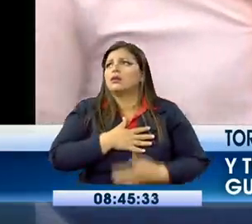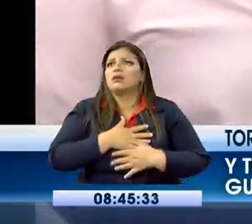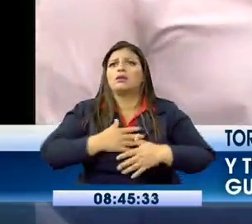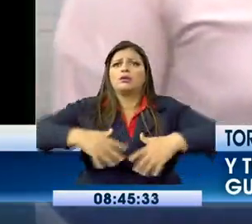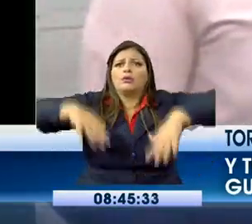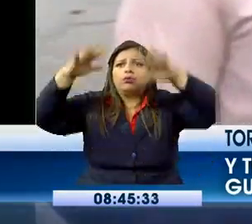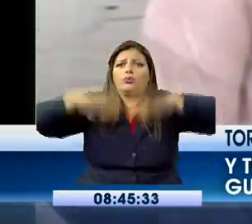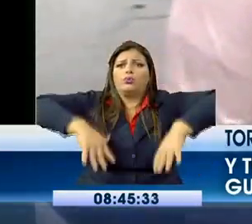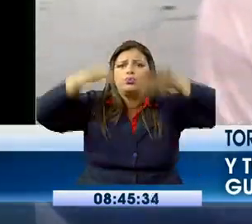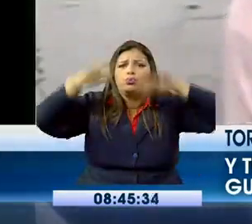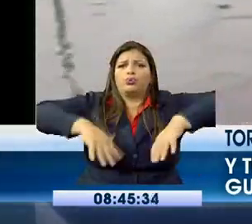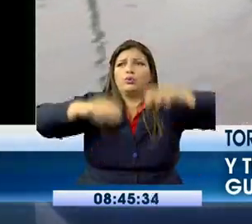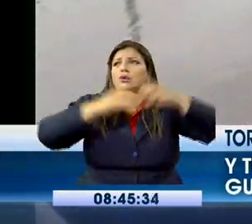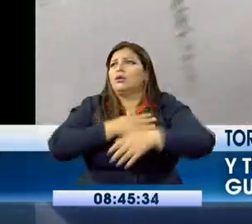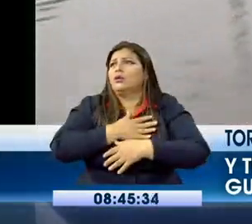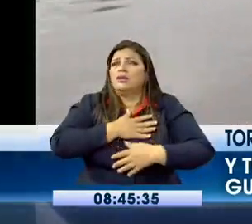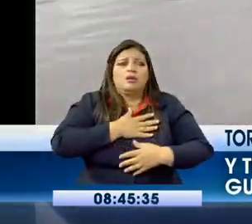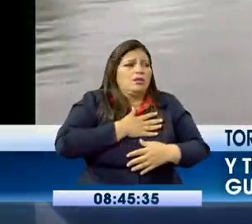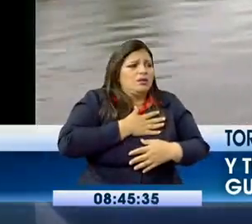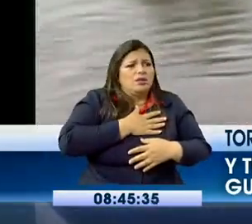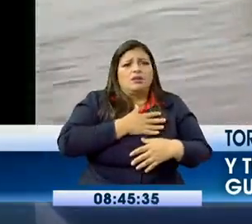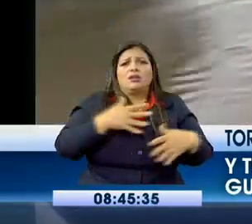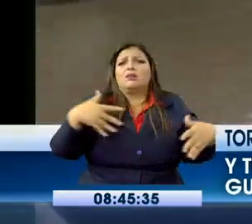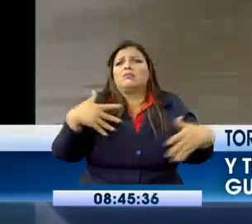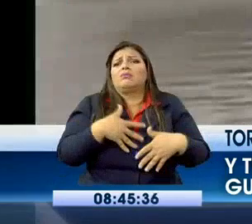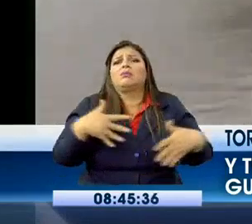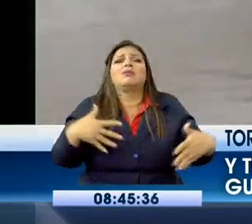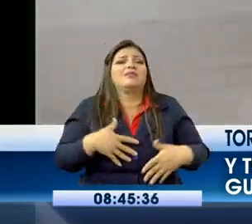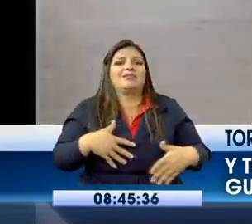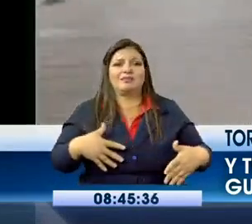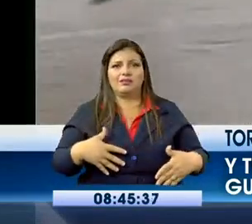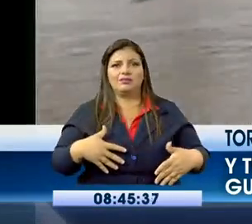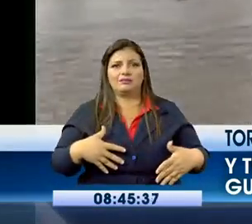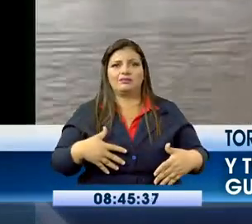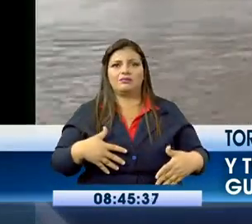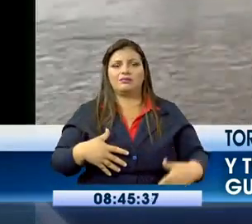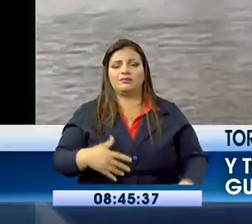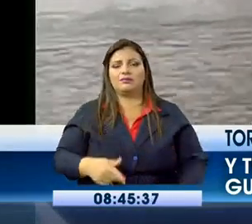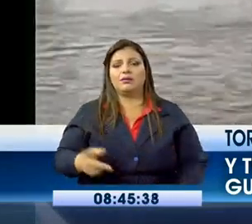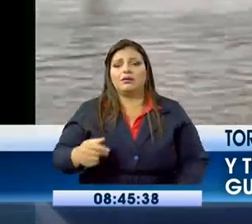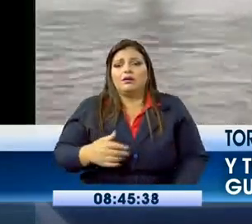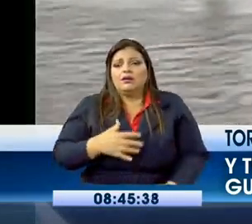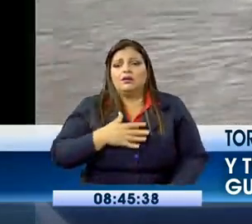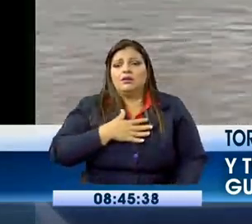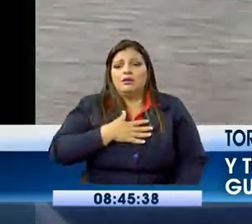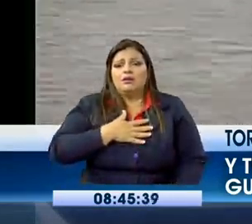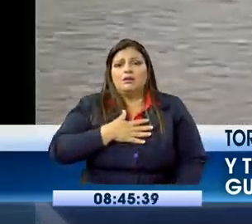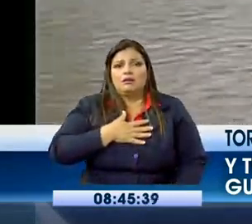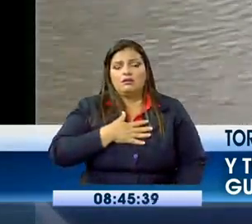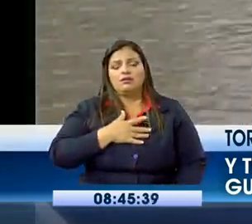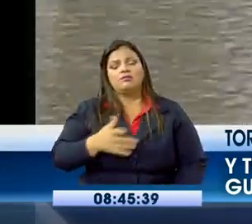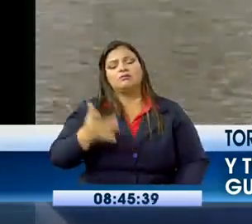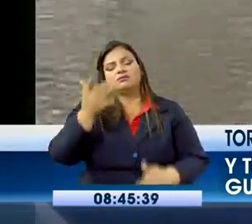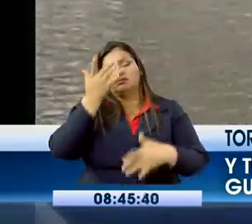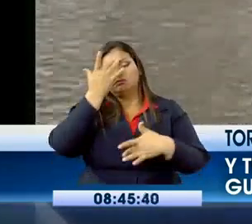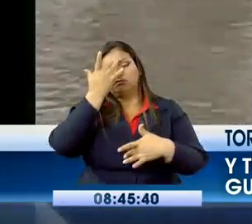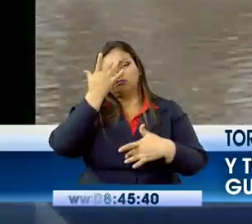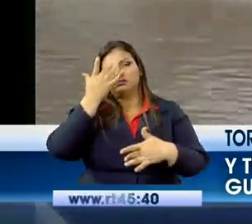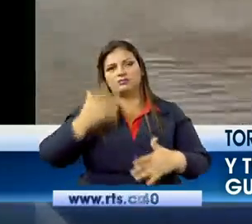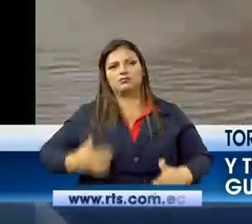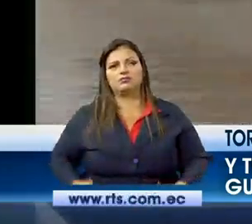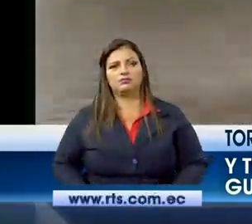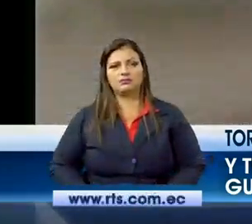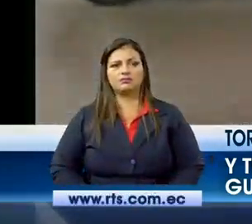ahí la tengo un poquito media así enfermita. Está asustada del agua. No me imagino, muchísimas gracias, señora. Y eso que el